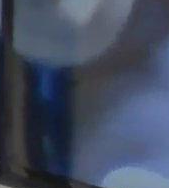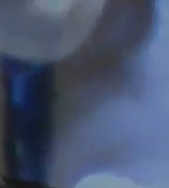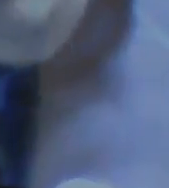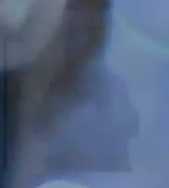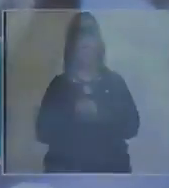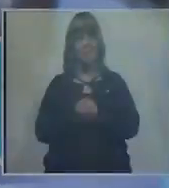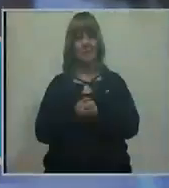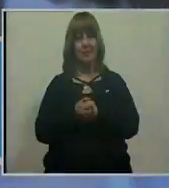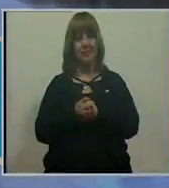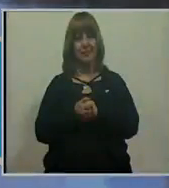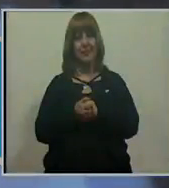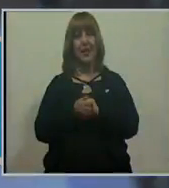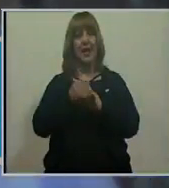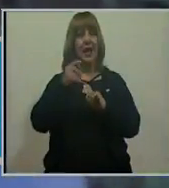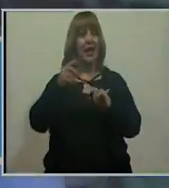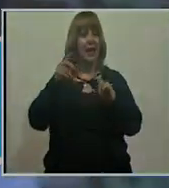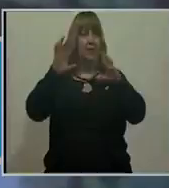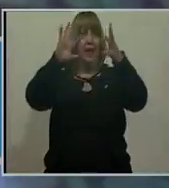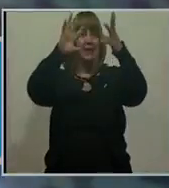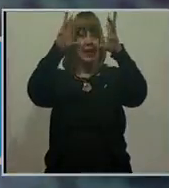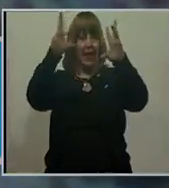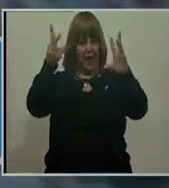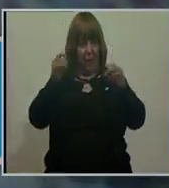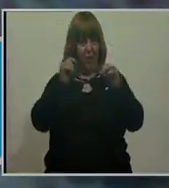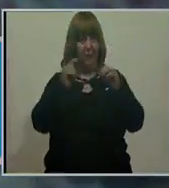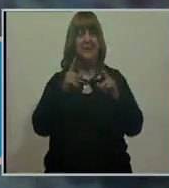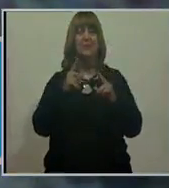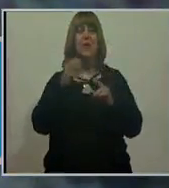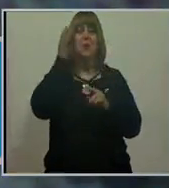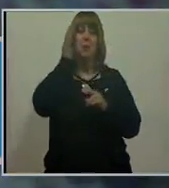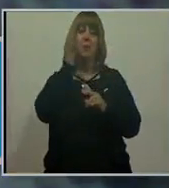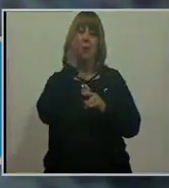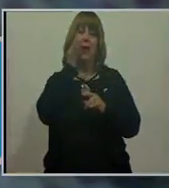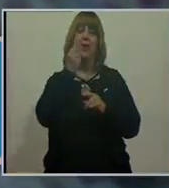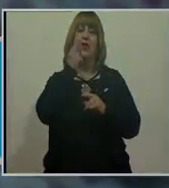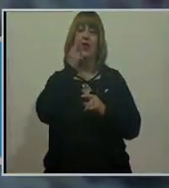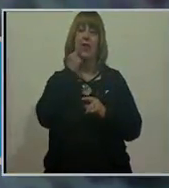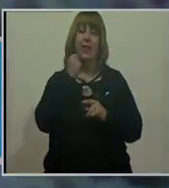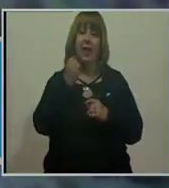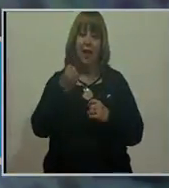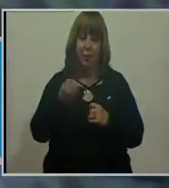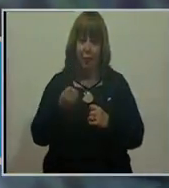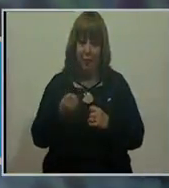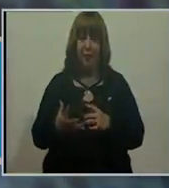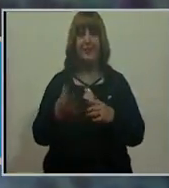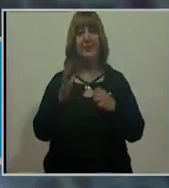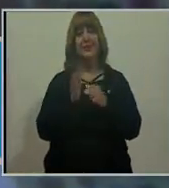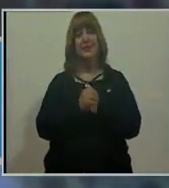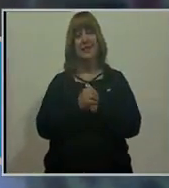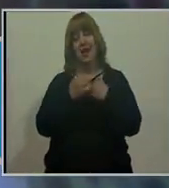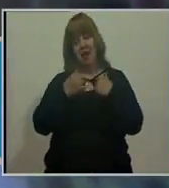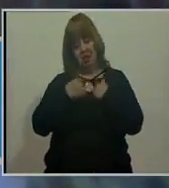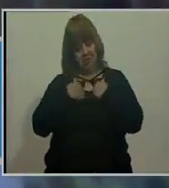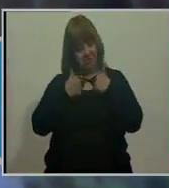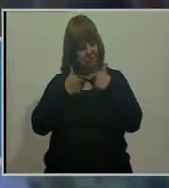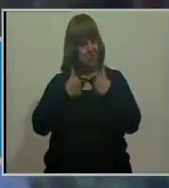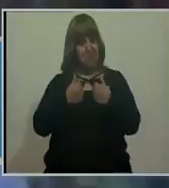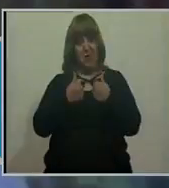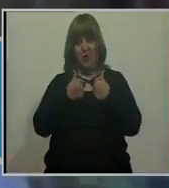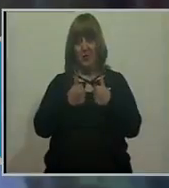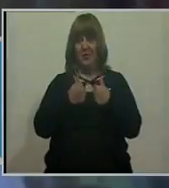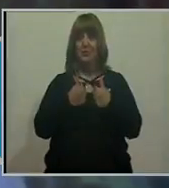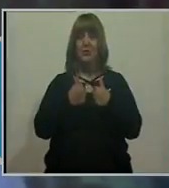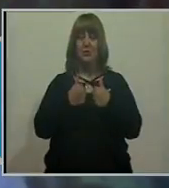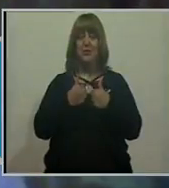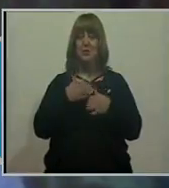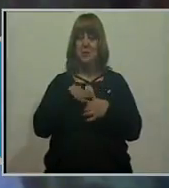tiempo. Mate en mano, señor, buen día, ¿cómo le va? A mí me va bárbaro. Me alegro.